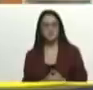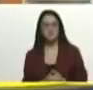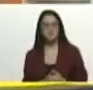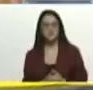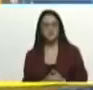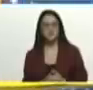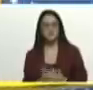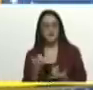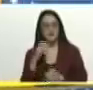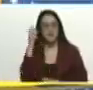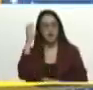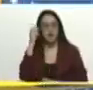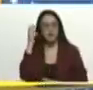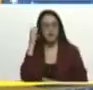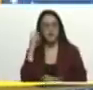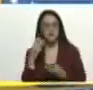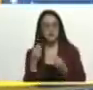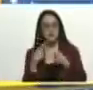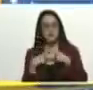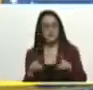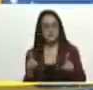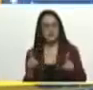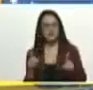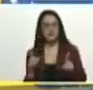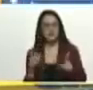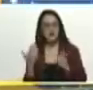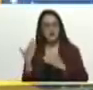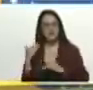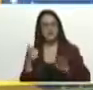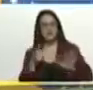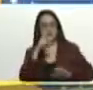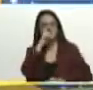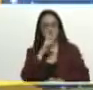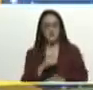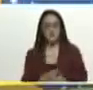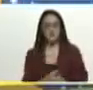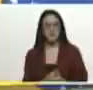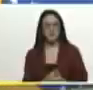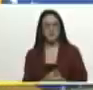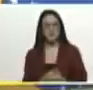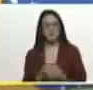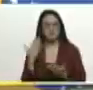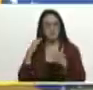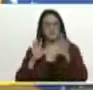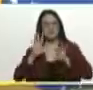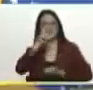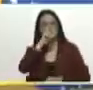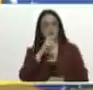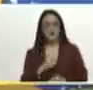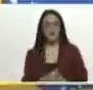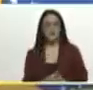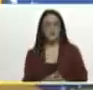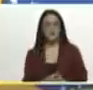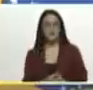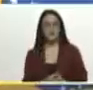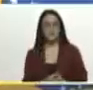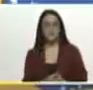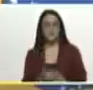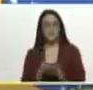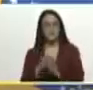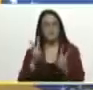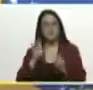tienen hoy una conciencia muy diferente hace 6 años, 10 años, 15 años, sobre un sentido